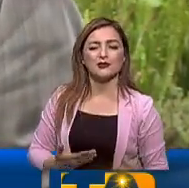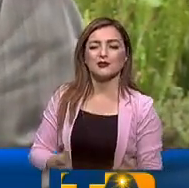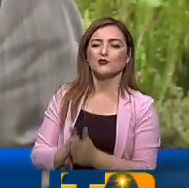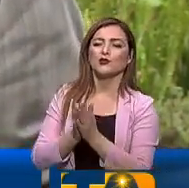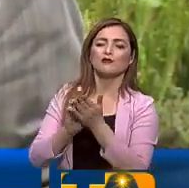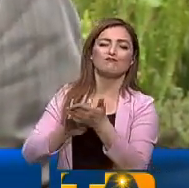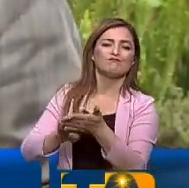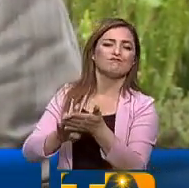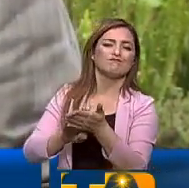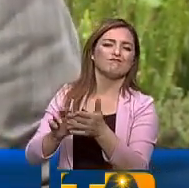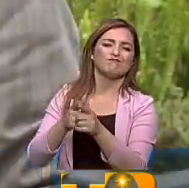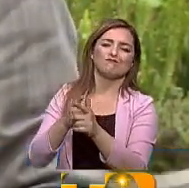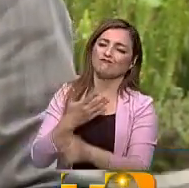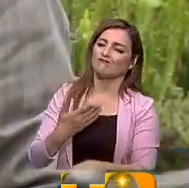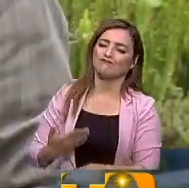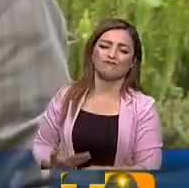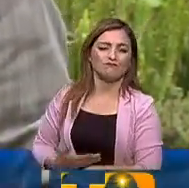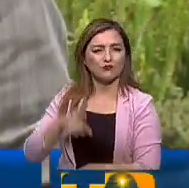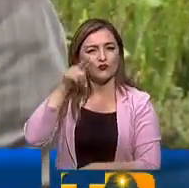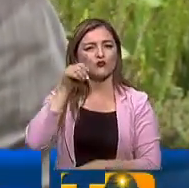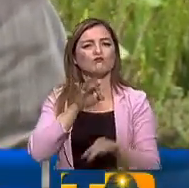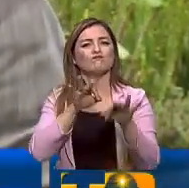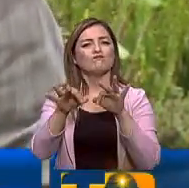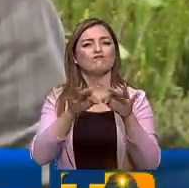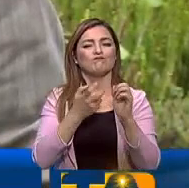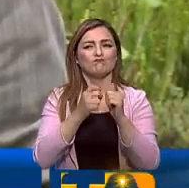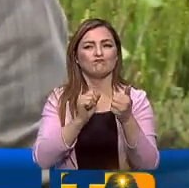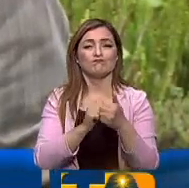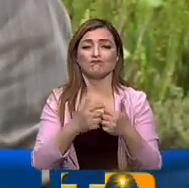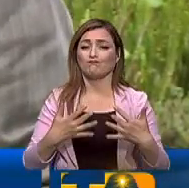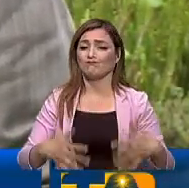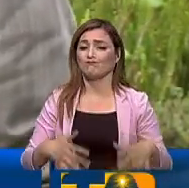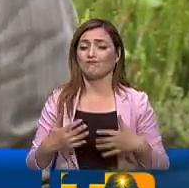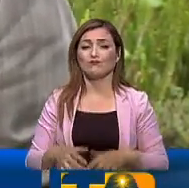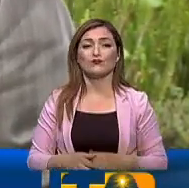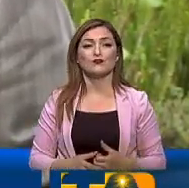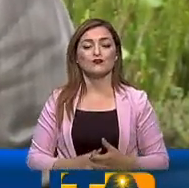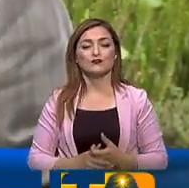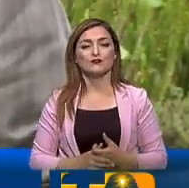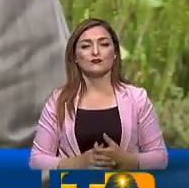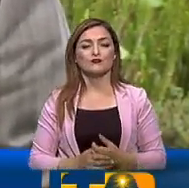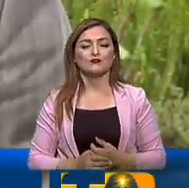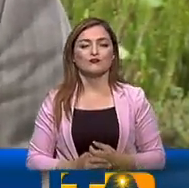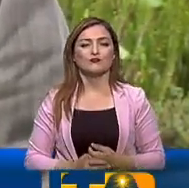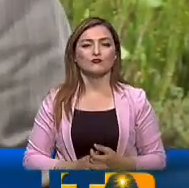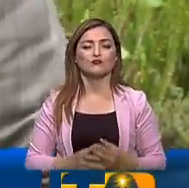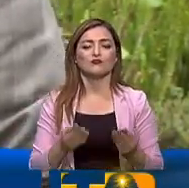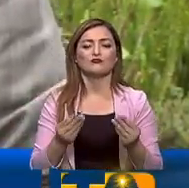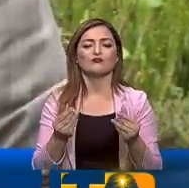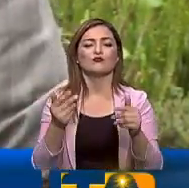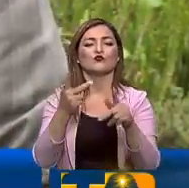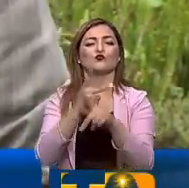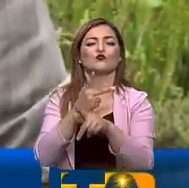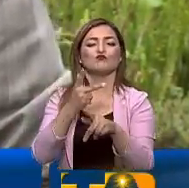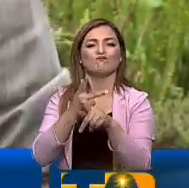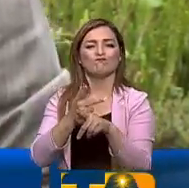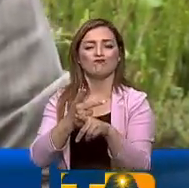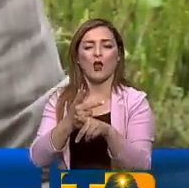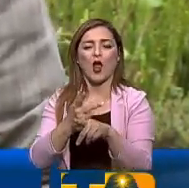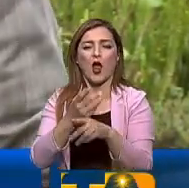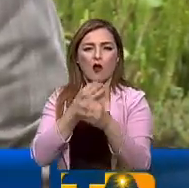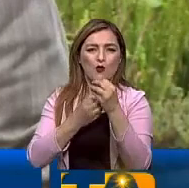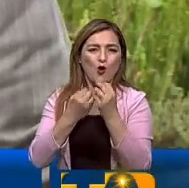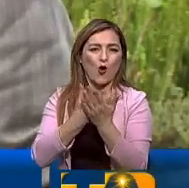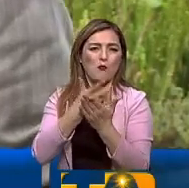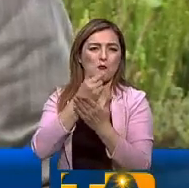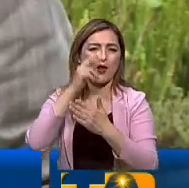la República para explicarle las implicaciones que tendrá para la calidad de los productos de consumo